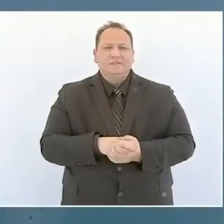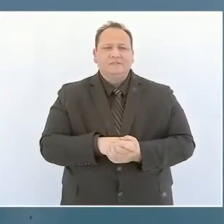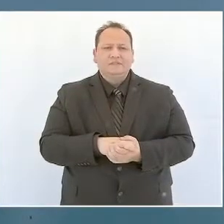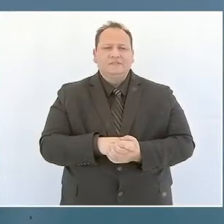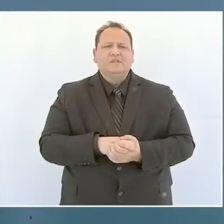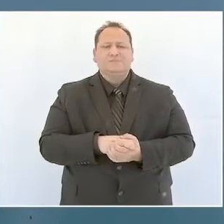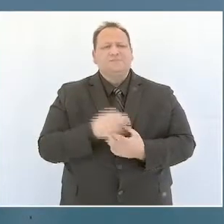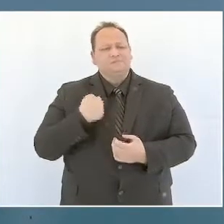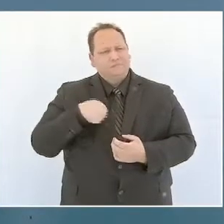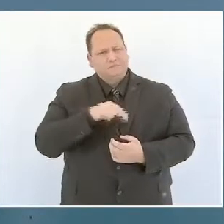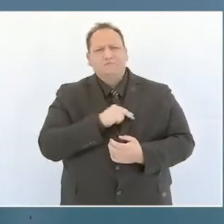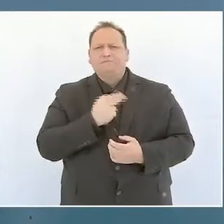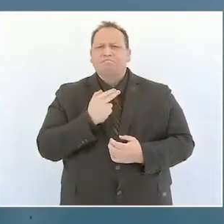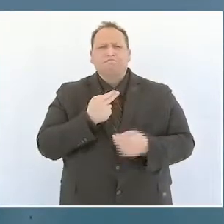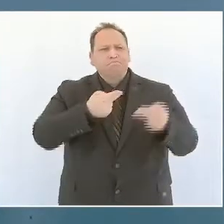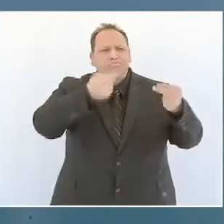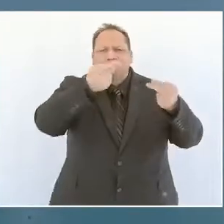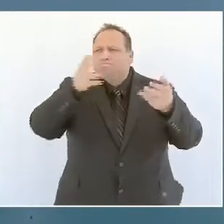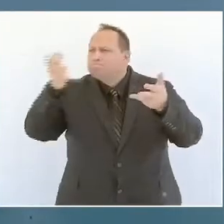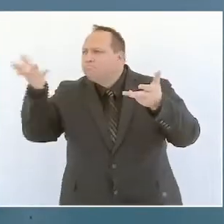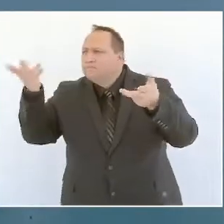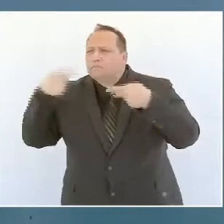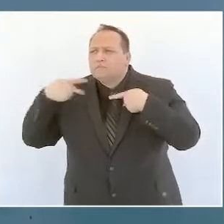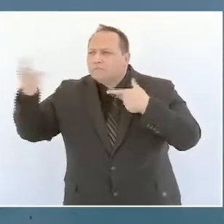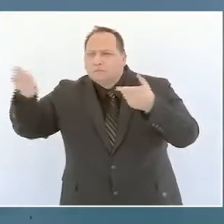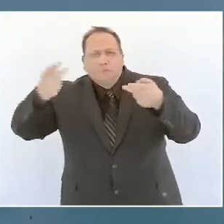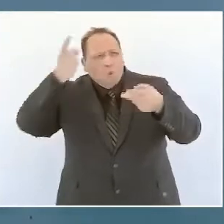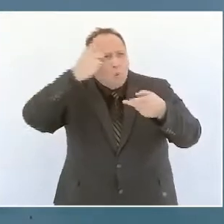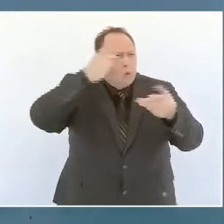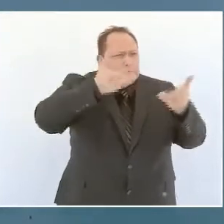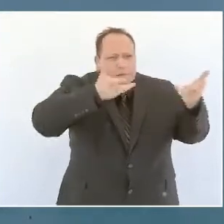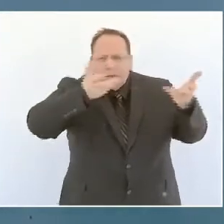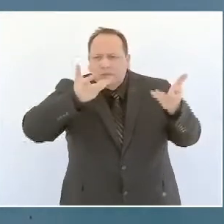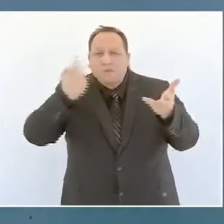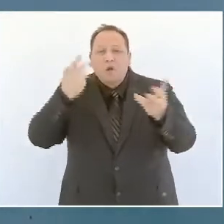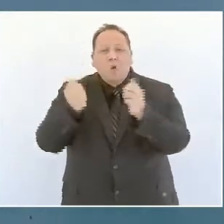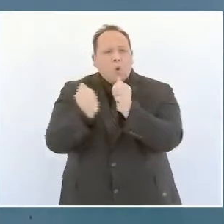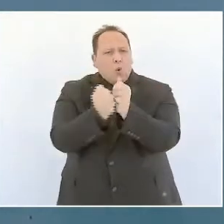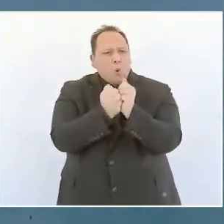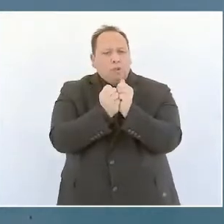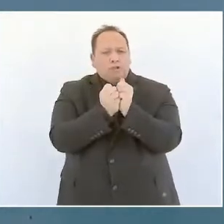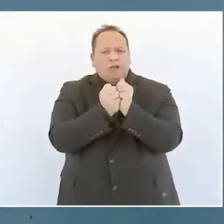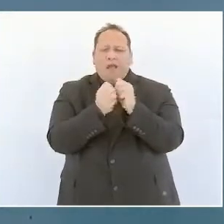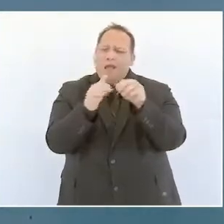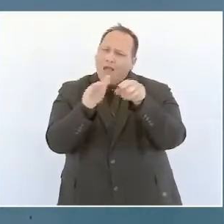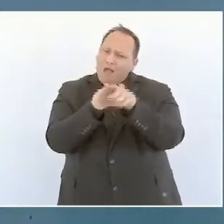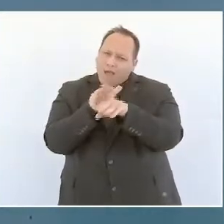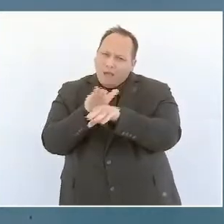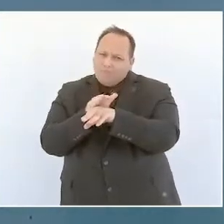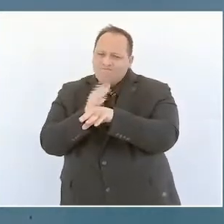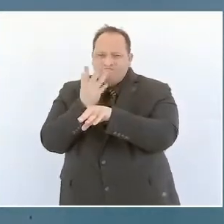Afortunadamente estamos convenciendo a los empresarios para que juntos esto se vaya corrigiendo,